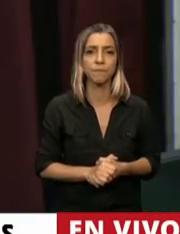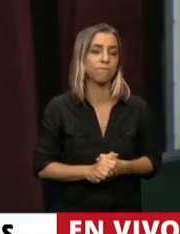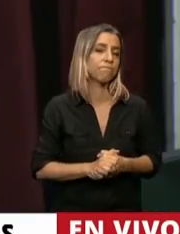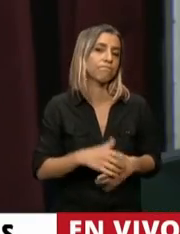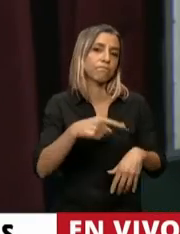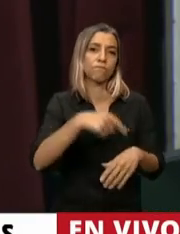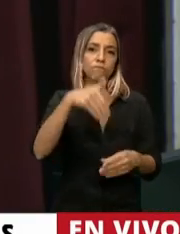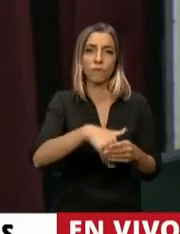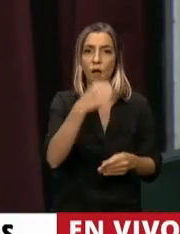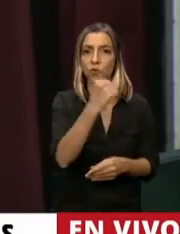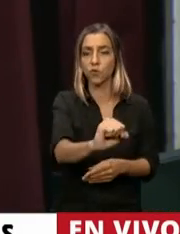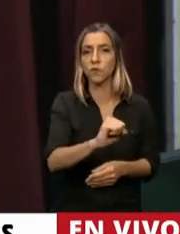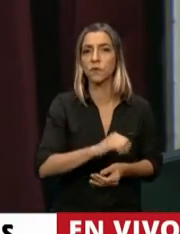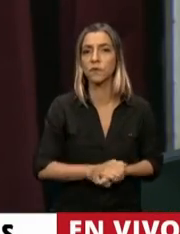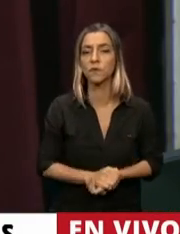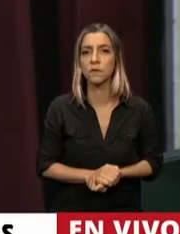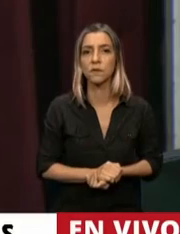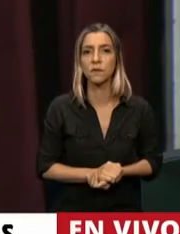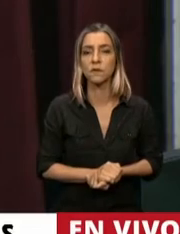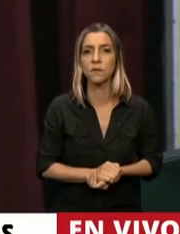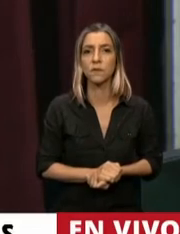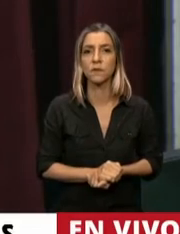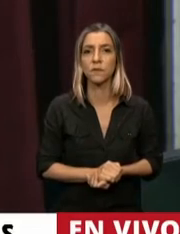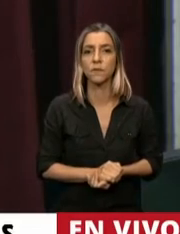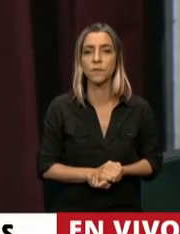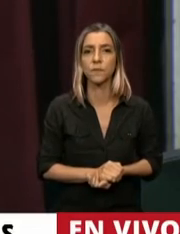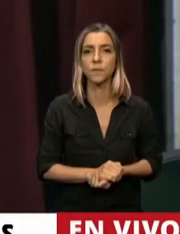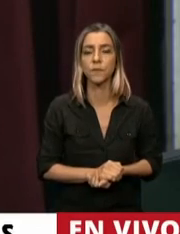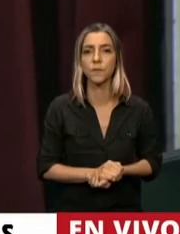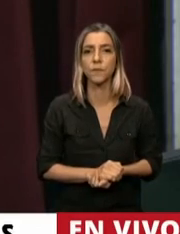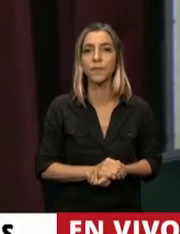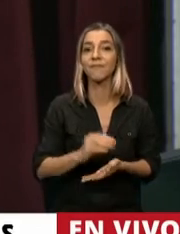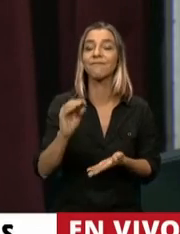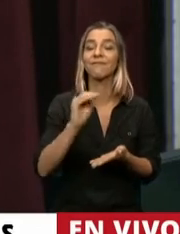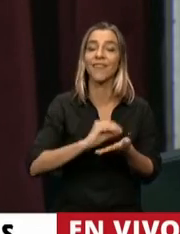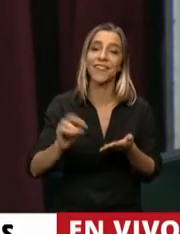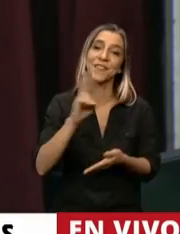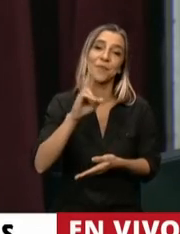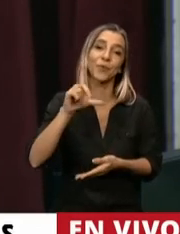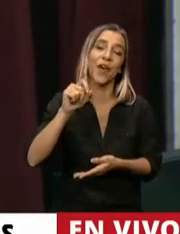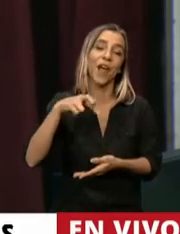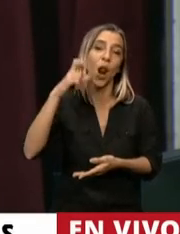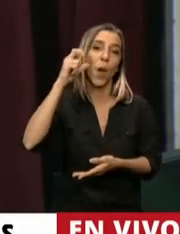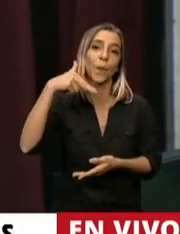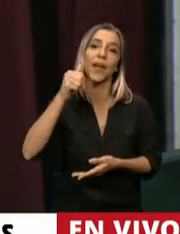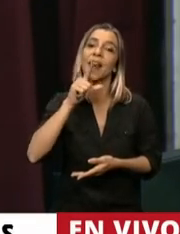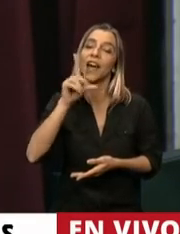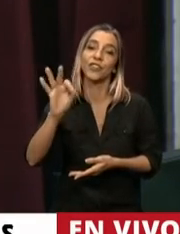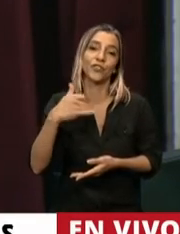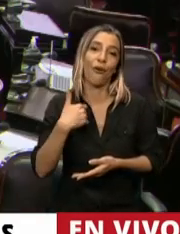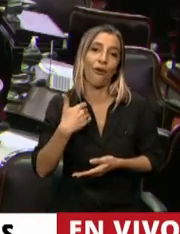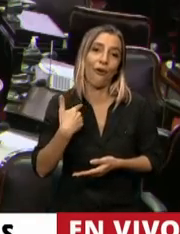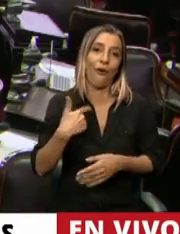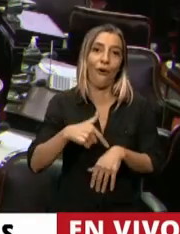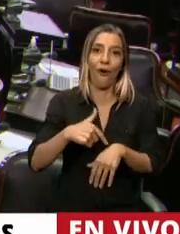ausente a la hora de votar diputada a los tiranos más por ritondo